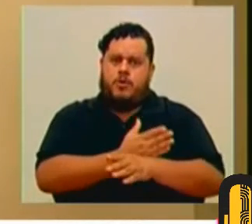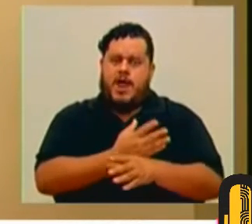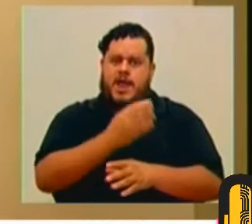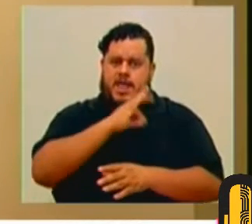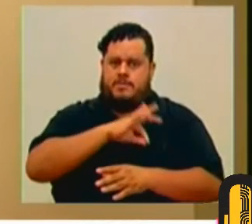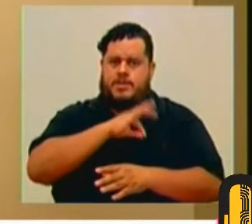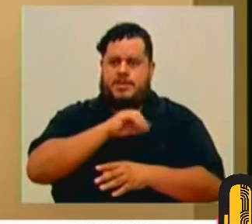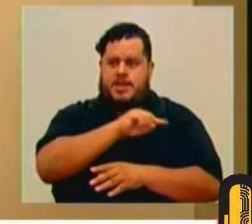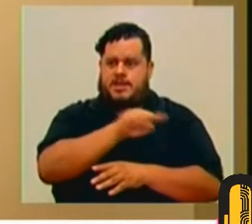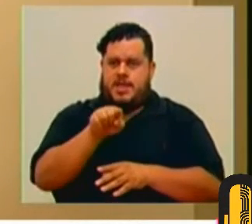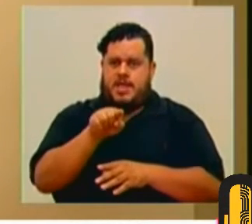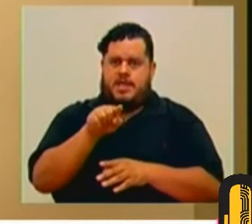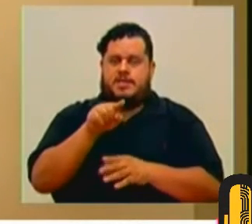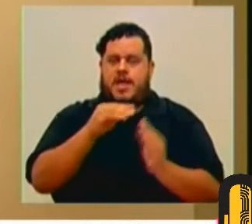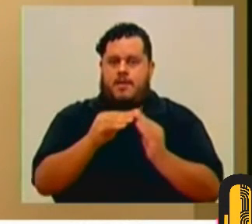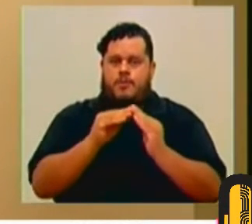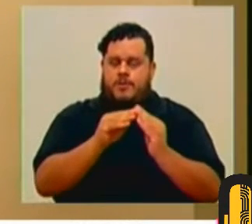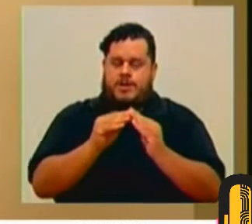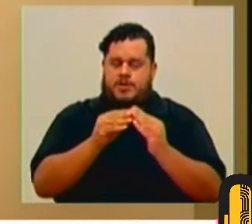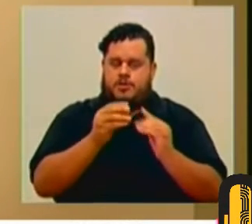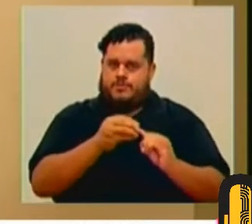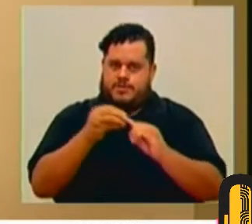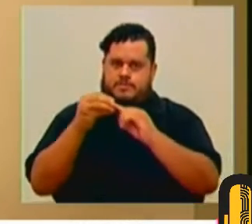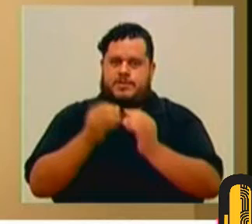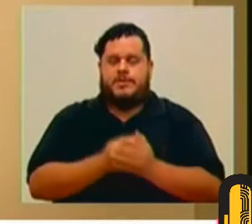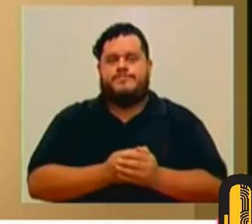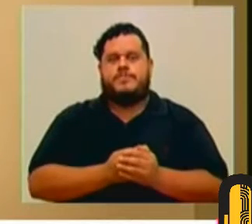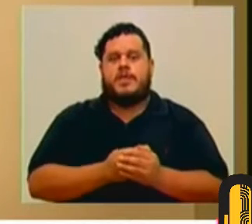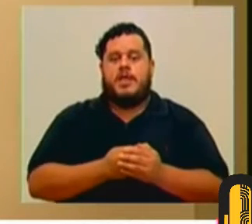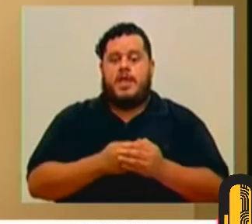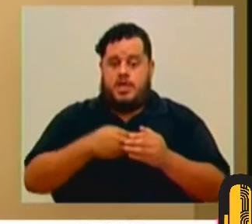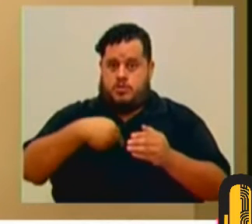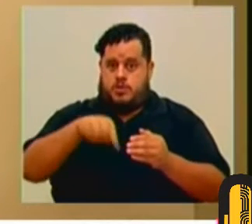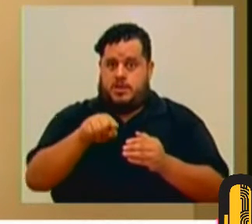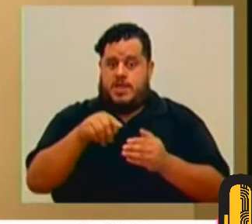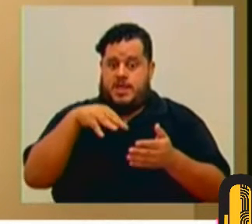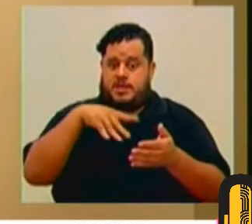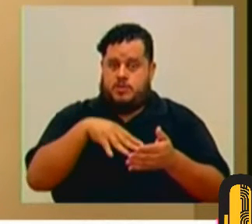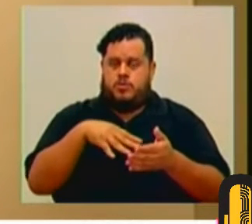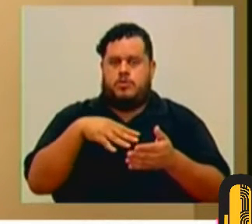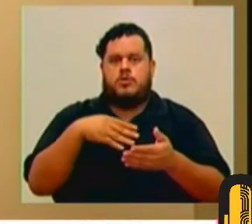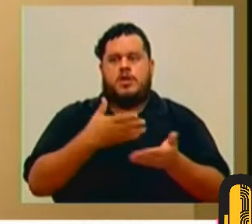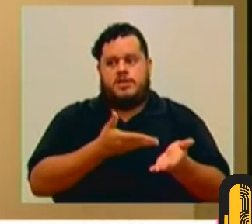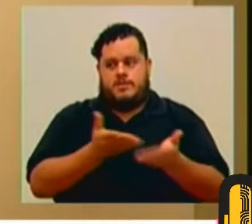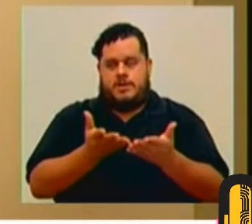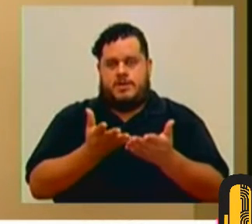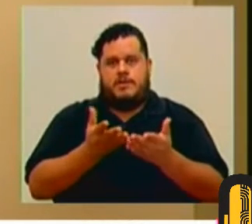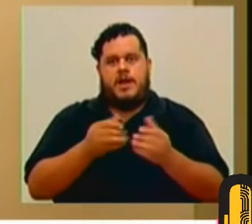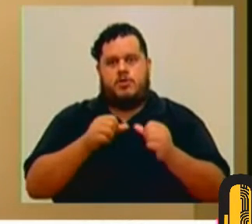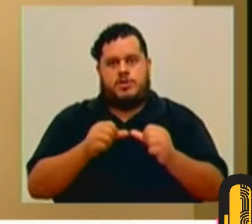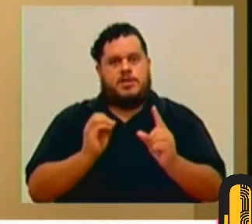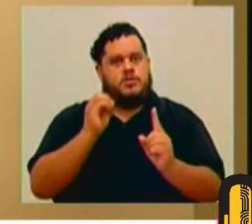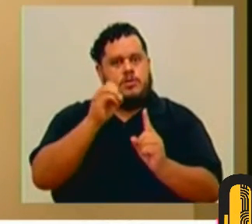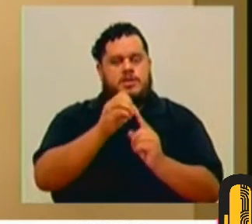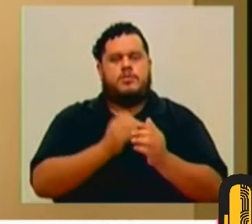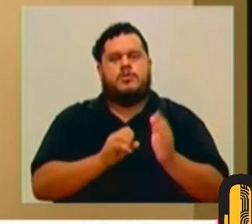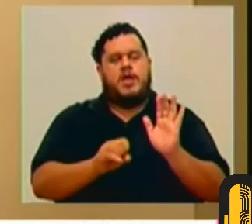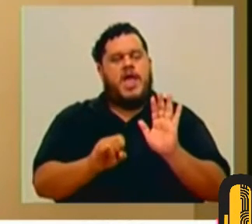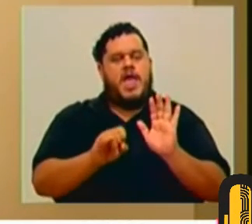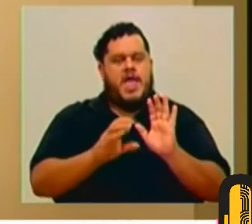de esta población en particular. Durante este estudio se van a llevar los siguientes objetivos: